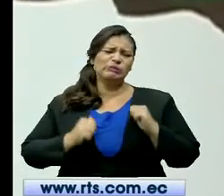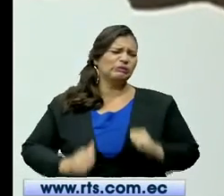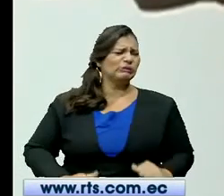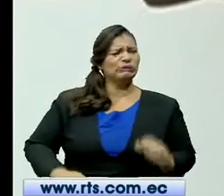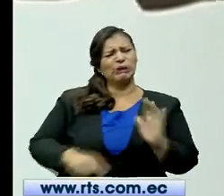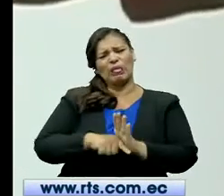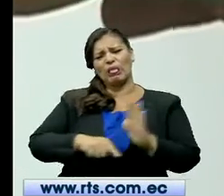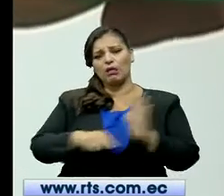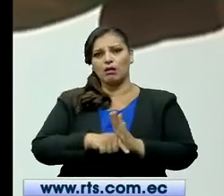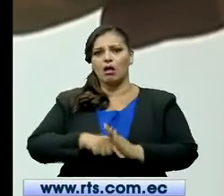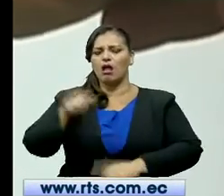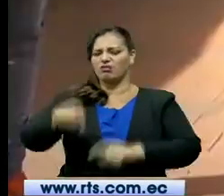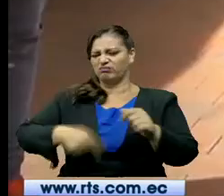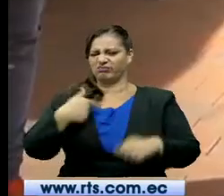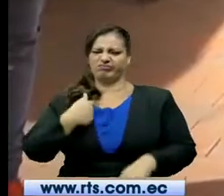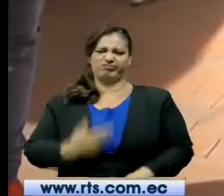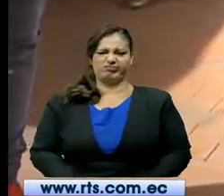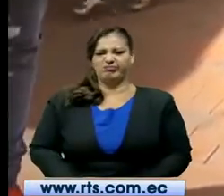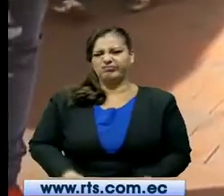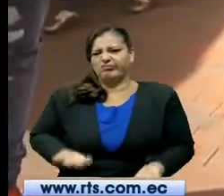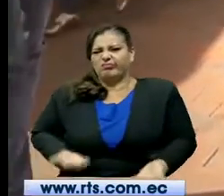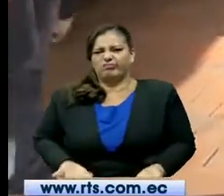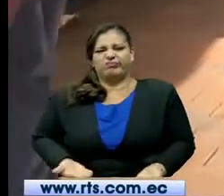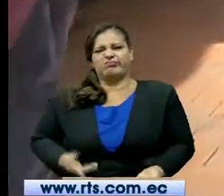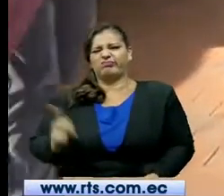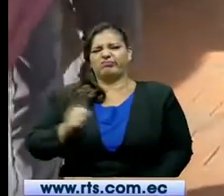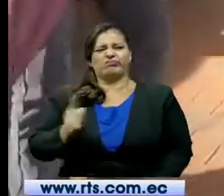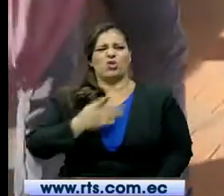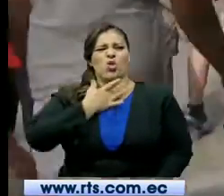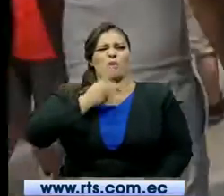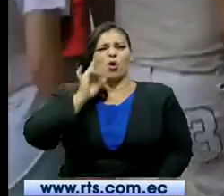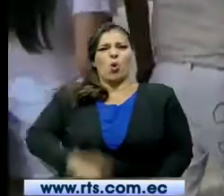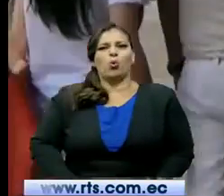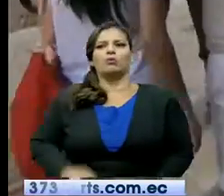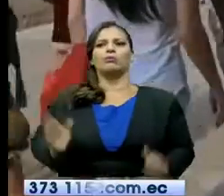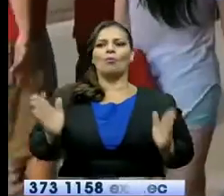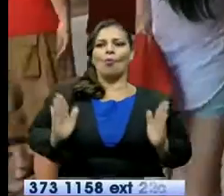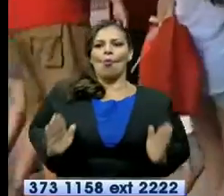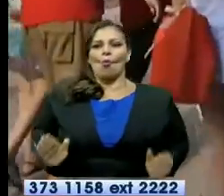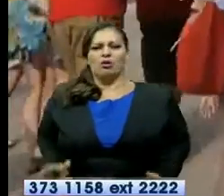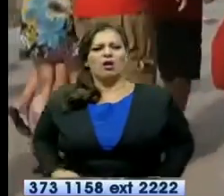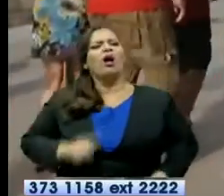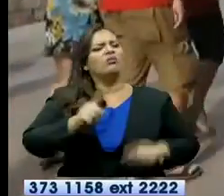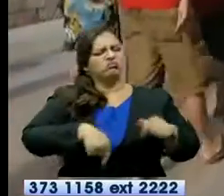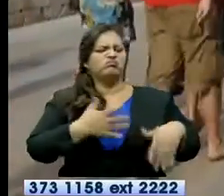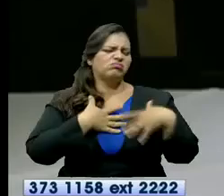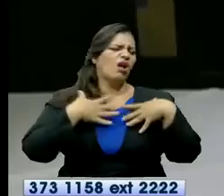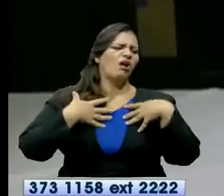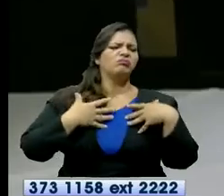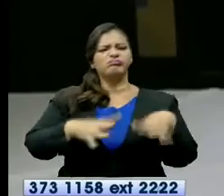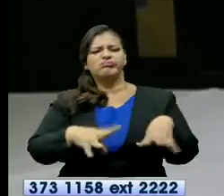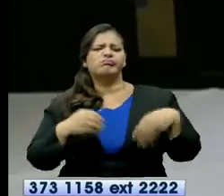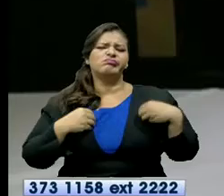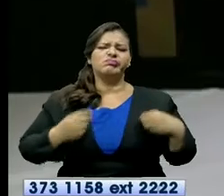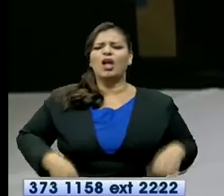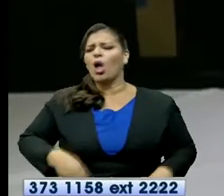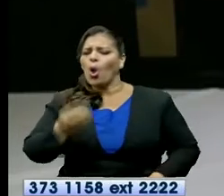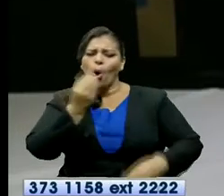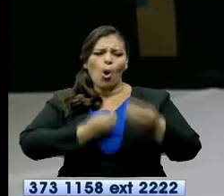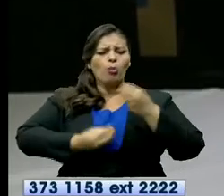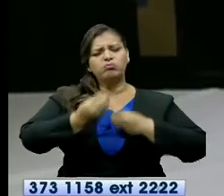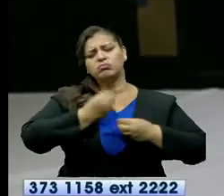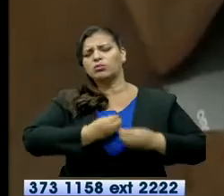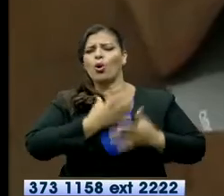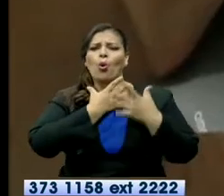estar conforme con su peso, mientras que un 46% afirmó sentirse cómodo. Privarse de comidas en busca del peso ideal es algo